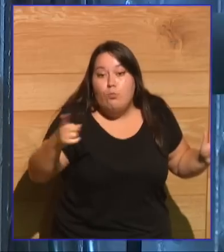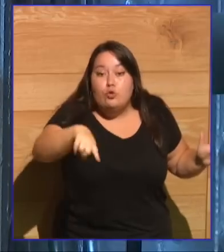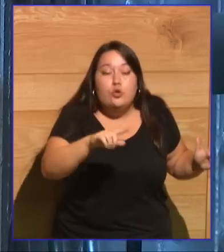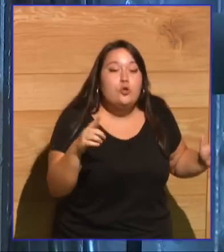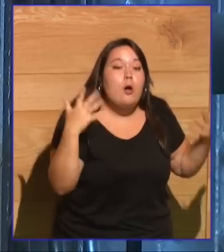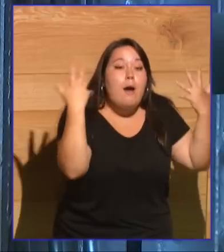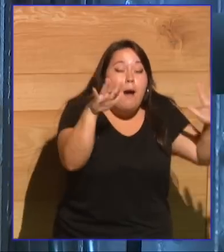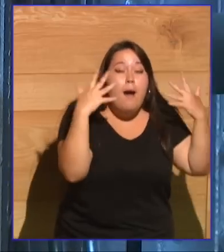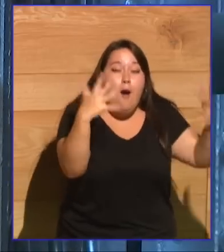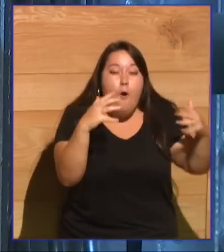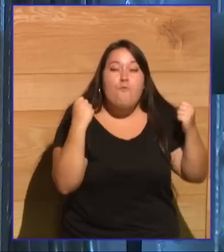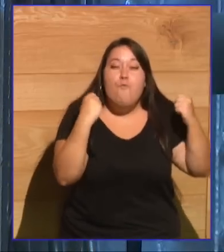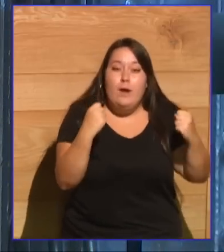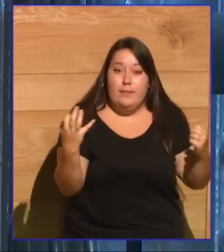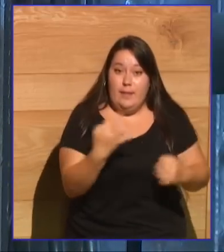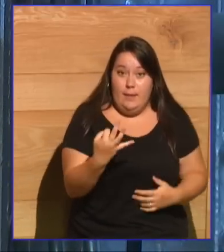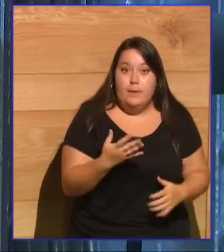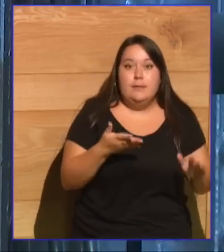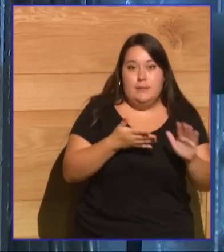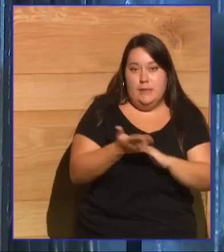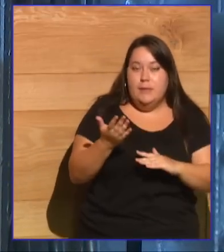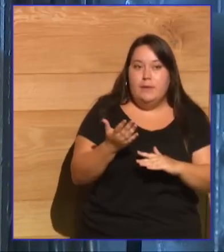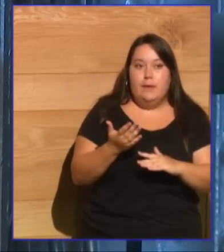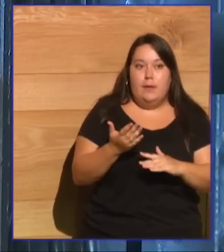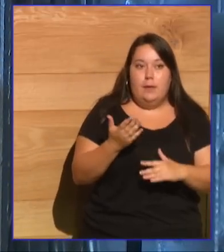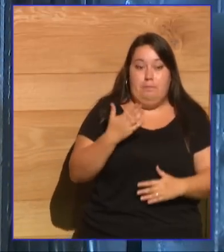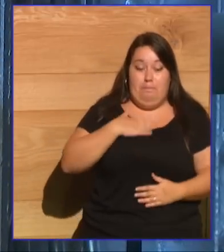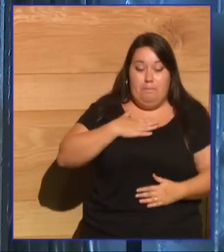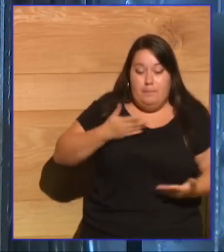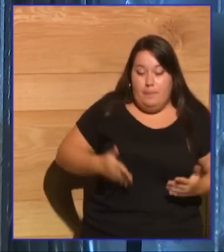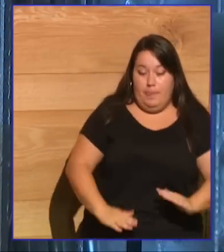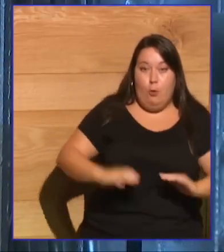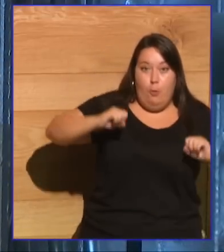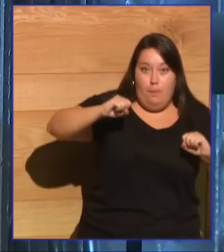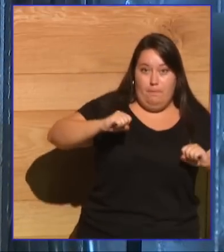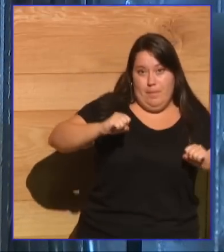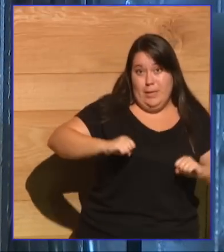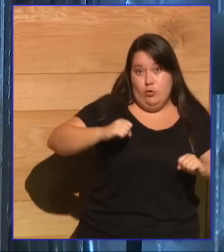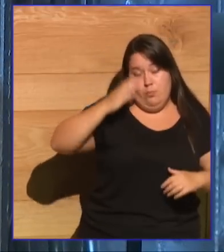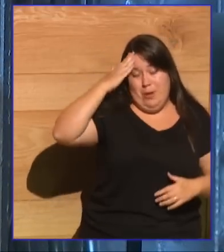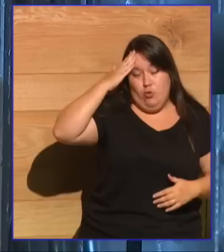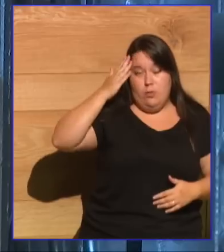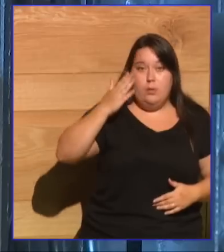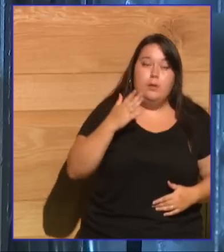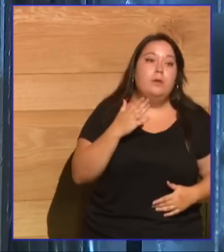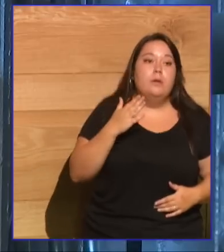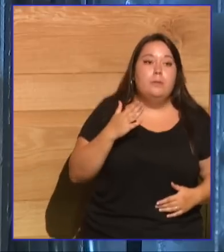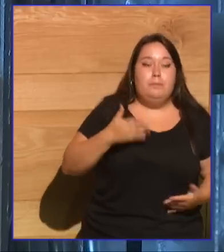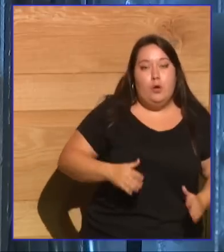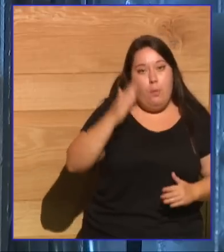muy fuerte y entonces empieza a guiarles el hijo mayor cuando tenía tres años pasó por